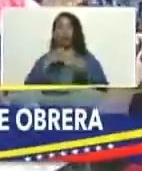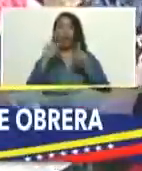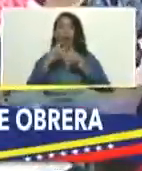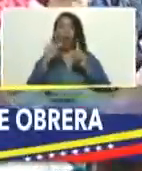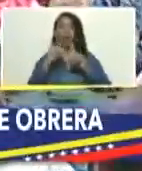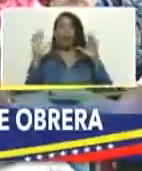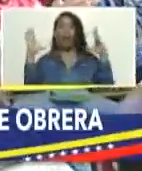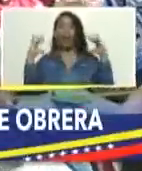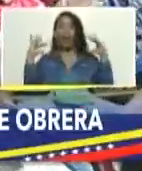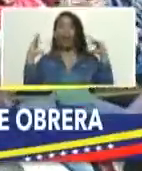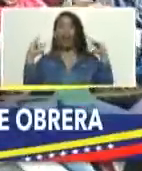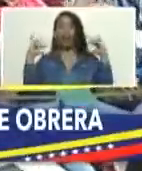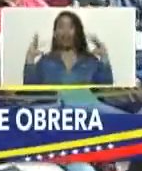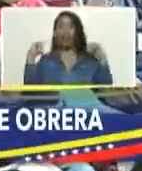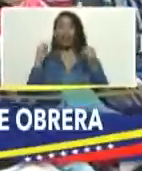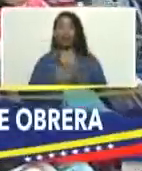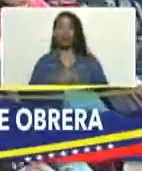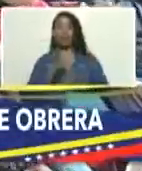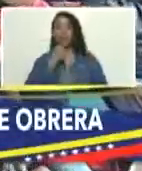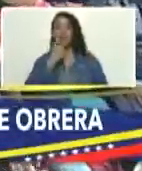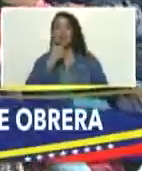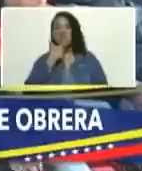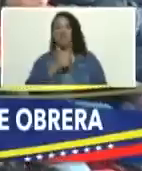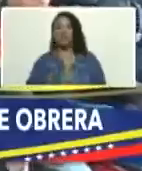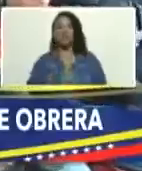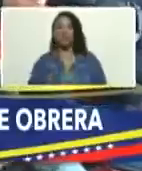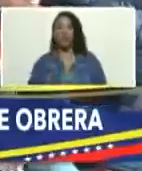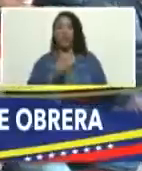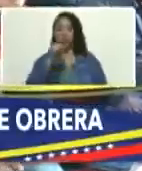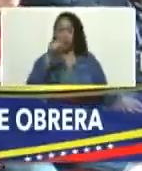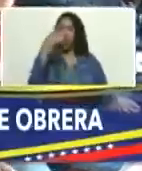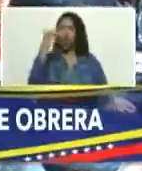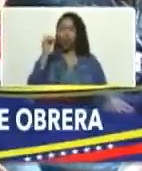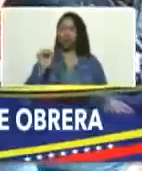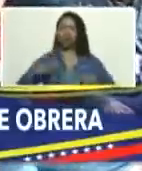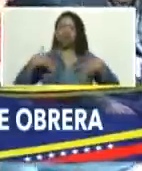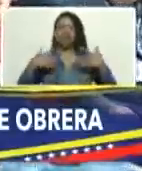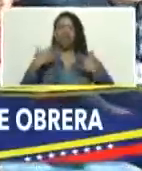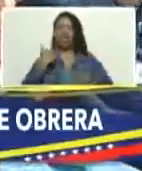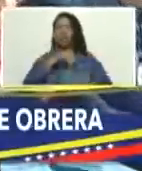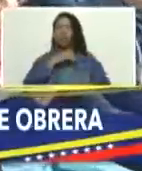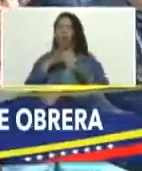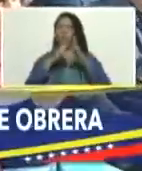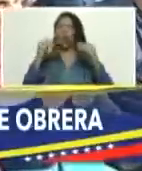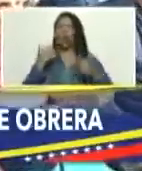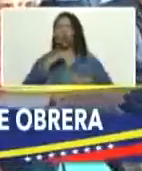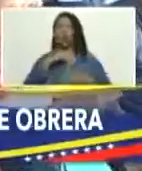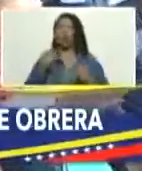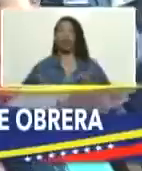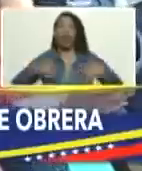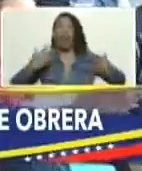angelicales, hermosas. Tú estabas emocionada y nos emocionaste a nosotros.